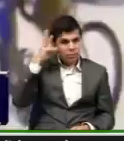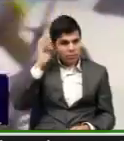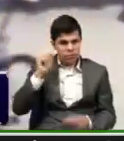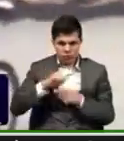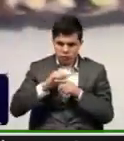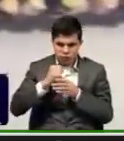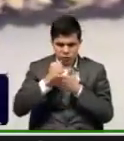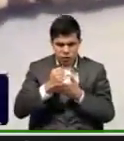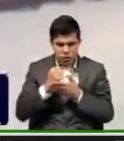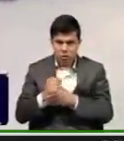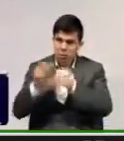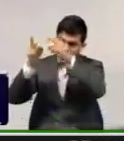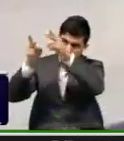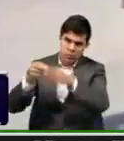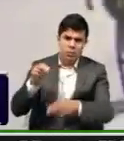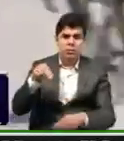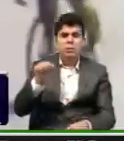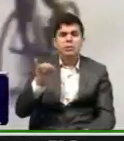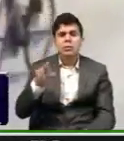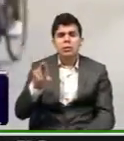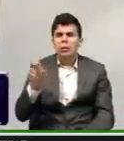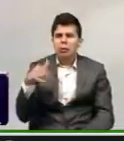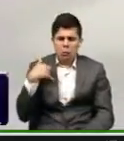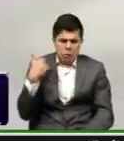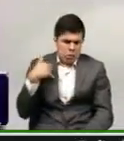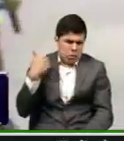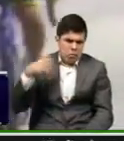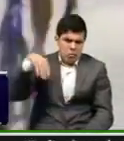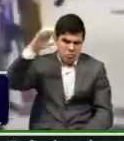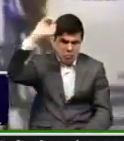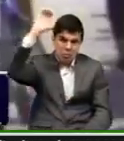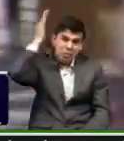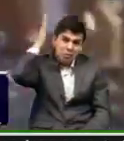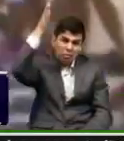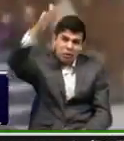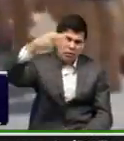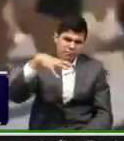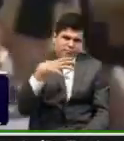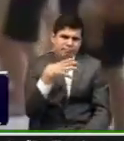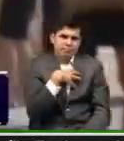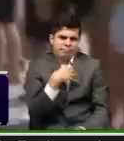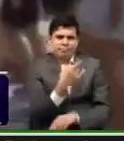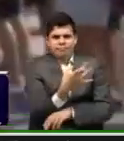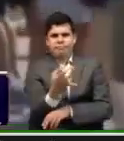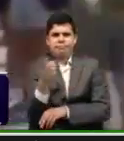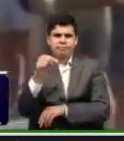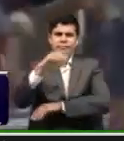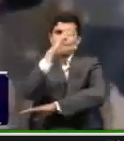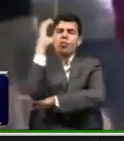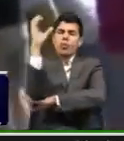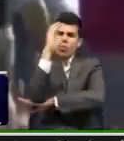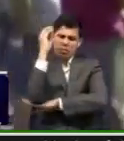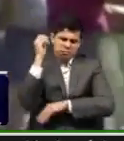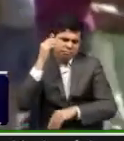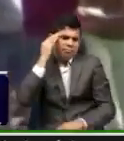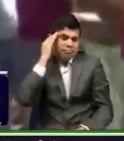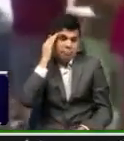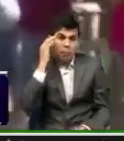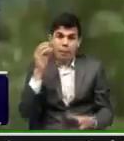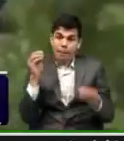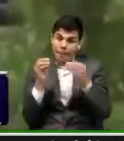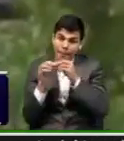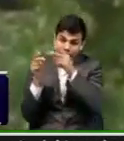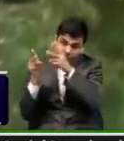que Nairo aún es muy joven y seguramente en su exitosa carrera vendrán más triunfos para el país, aunque también es consciente que el